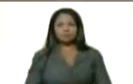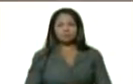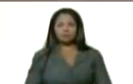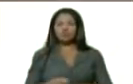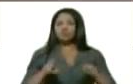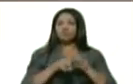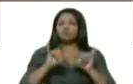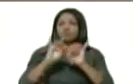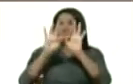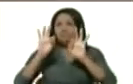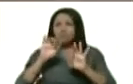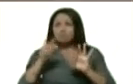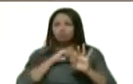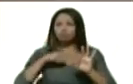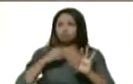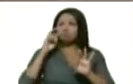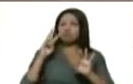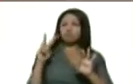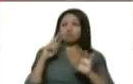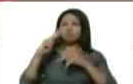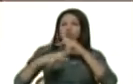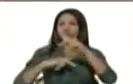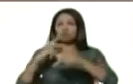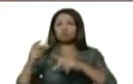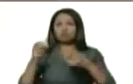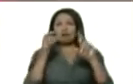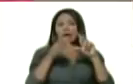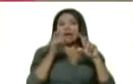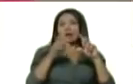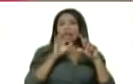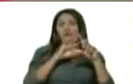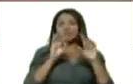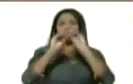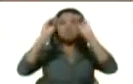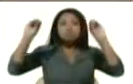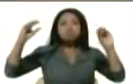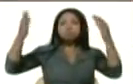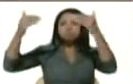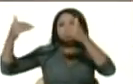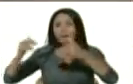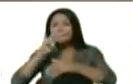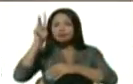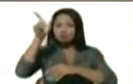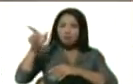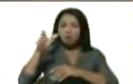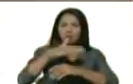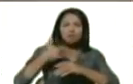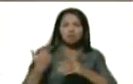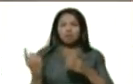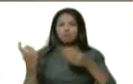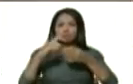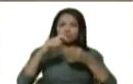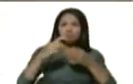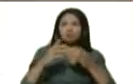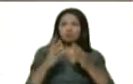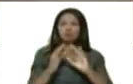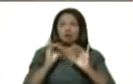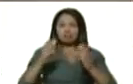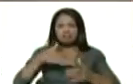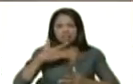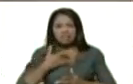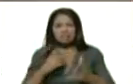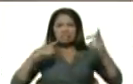Igualmente hemos visto el proceso de carnetización. Yo llamo a todos los venezolanos que se sientan